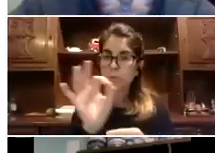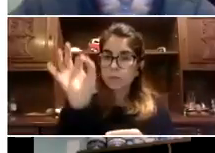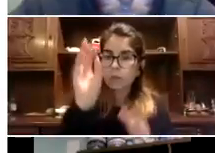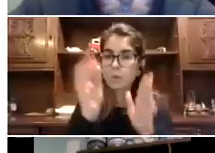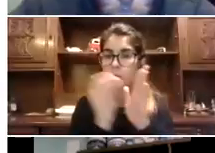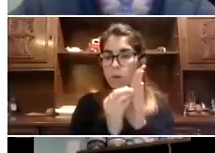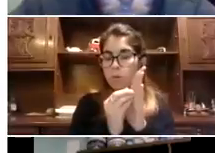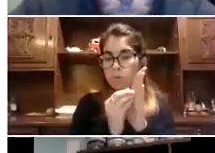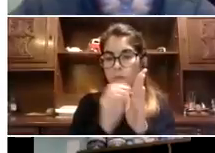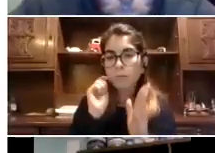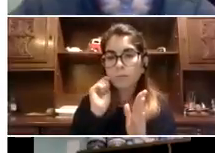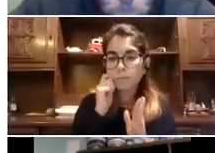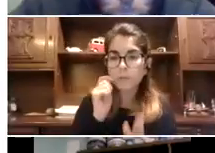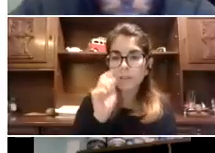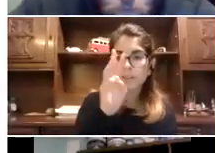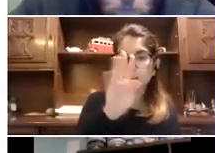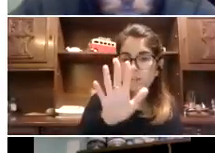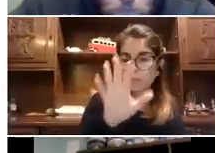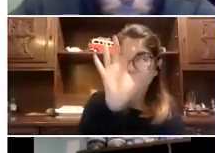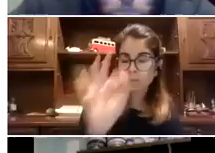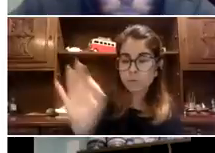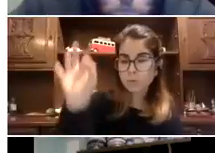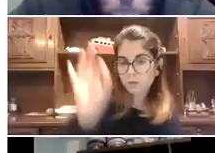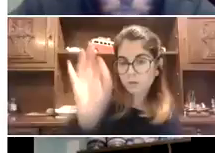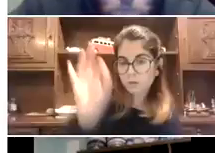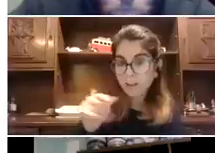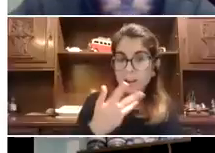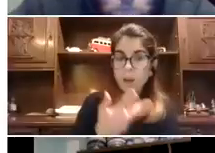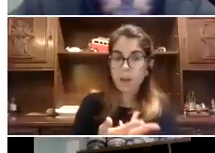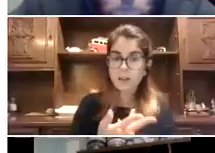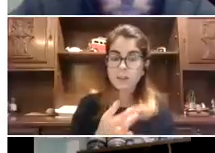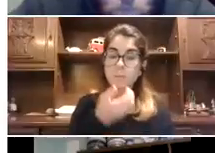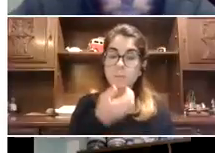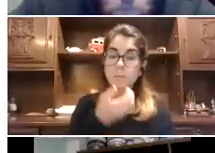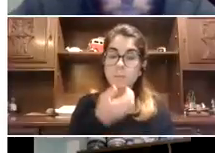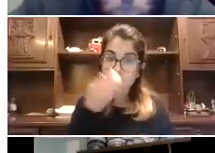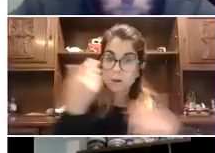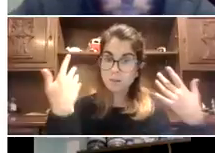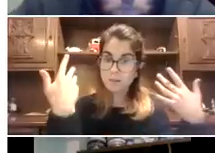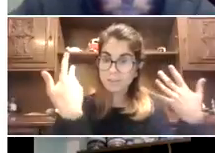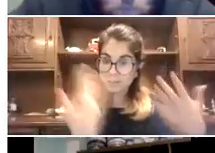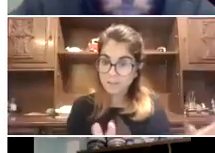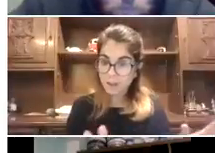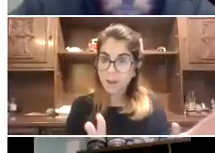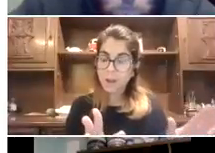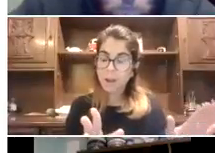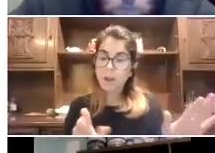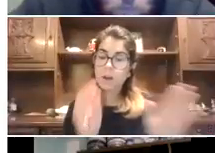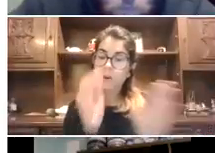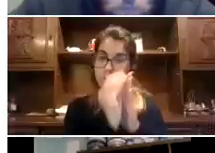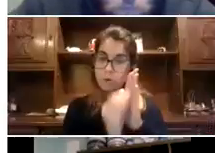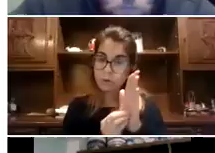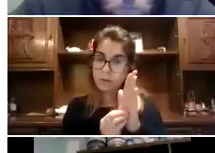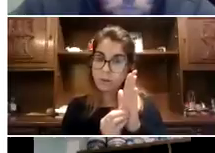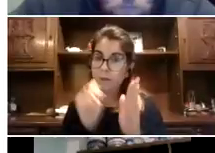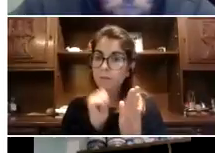el 35%, donde tendríamos la grabación que acabamos de comentar y la grabación de la unidad